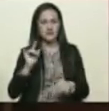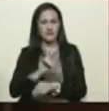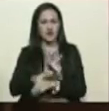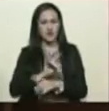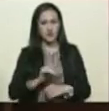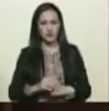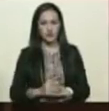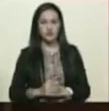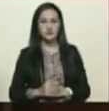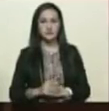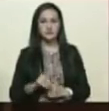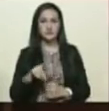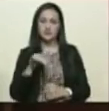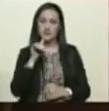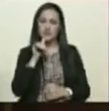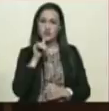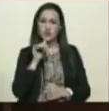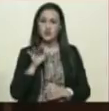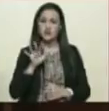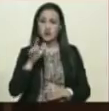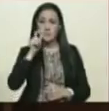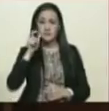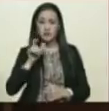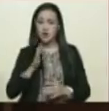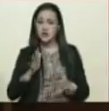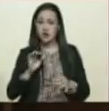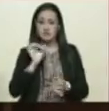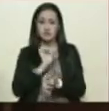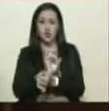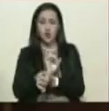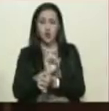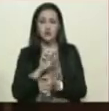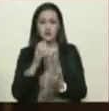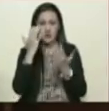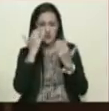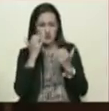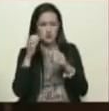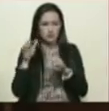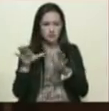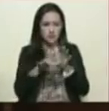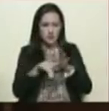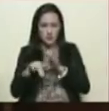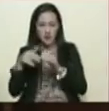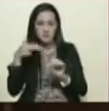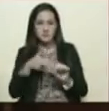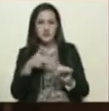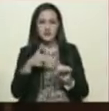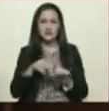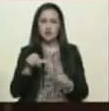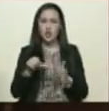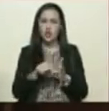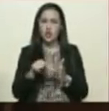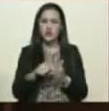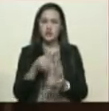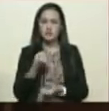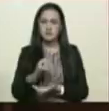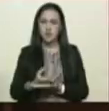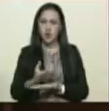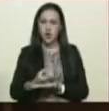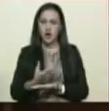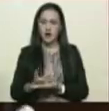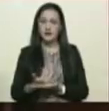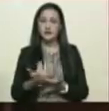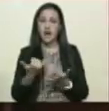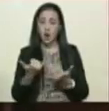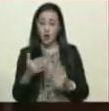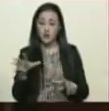informó que cinco funcionarios están detenido y con el caso de la mafia de vehículos cerveza en el estado monagas o menos que evidentes